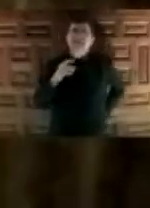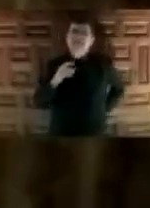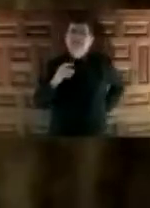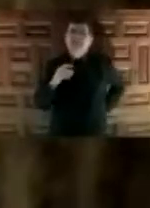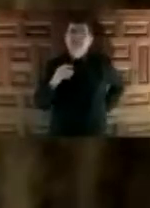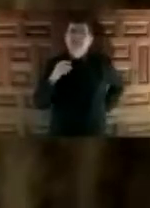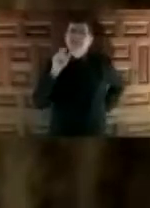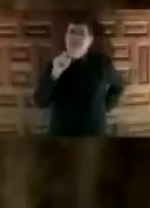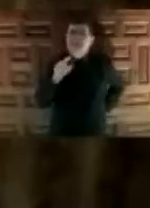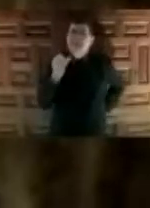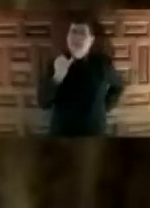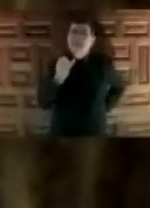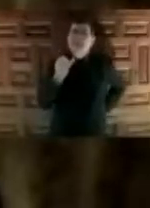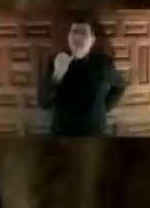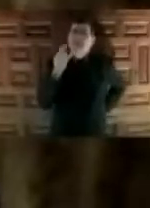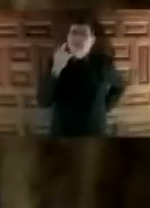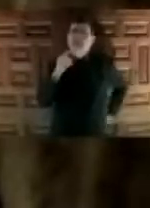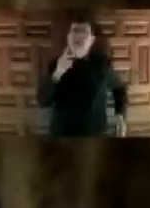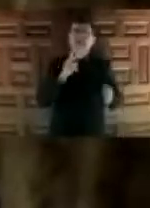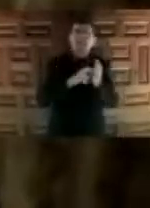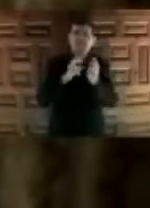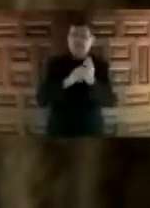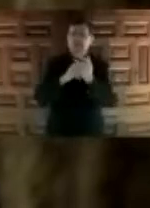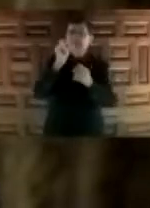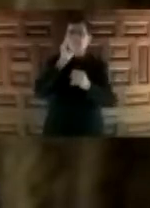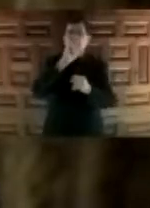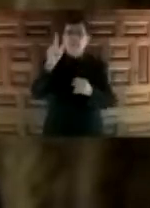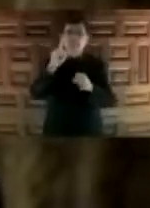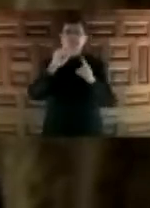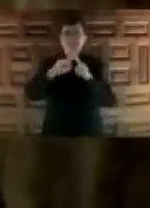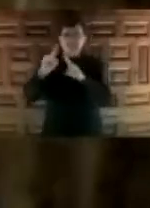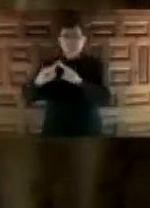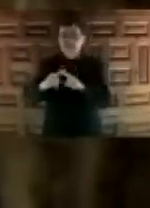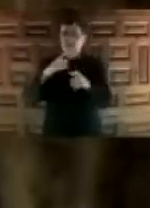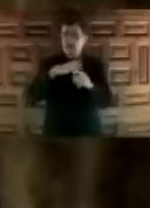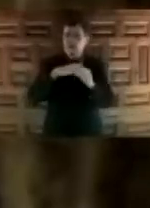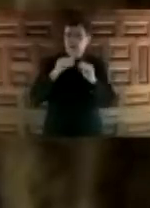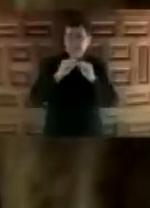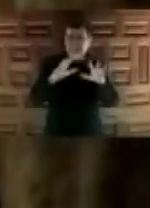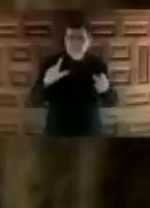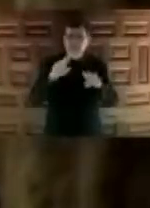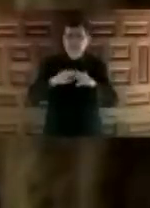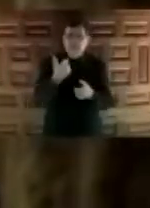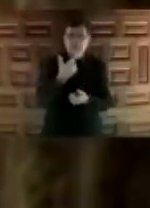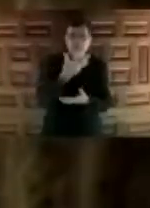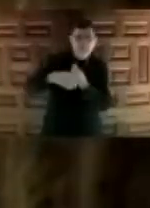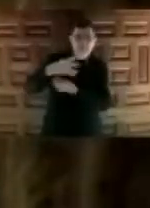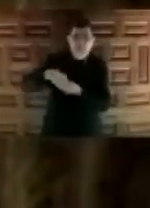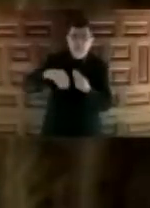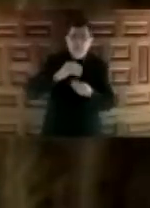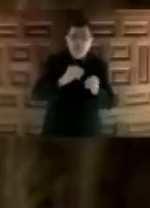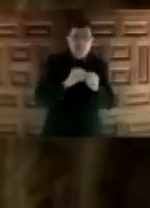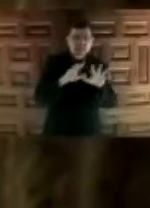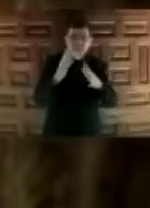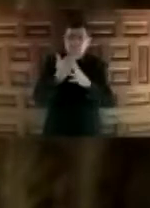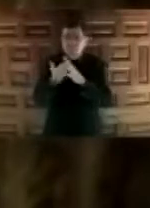pero también de esquemas de formación profesional y científica, de distribución de recursos y, por lo